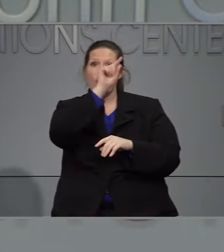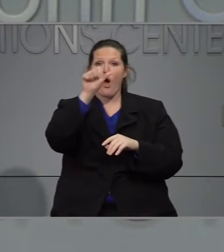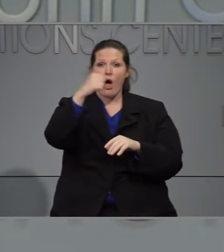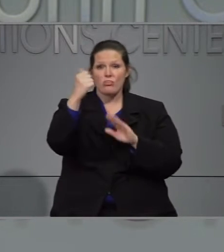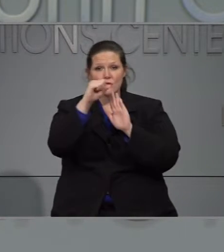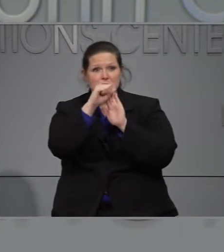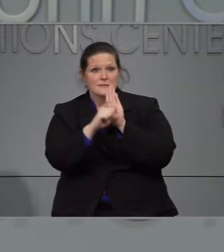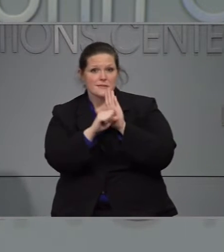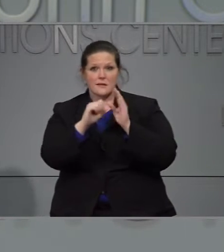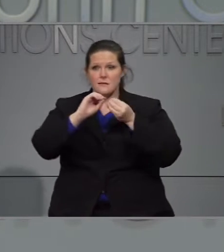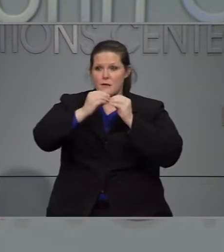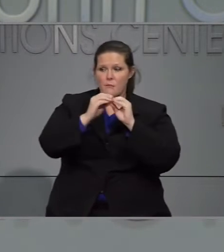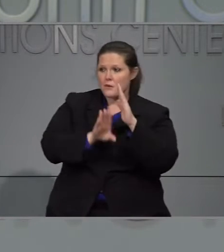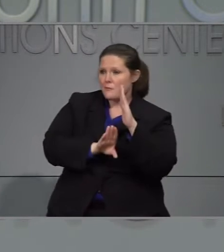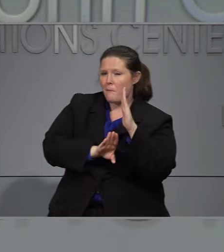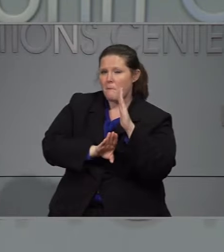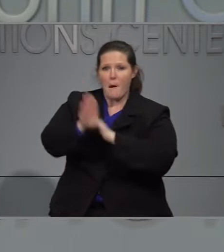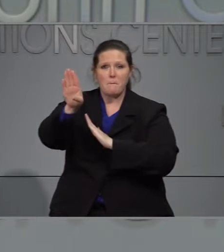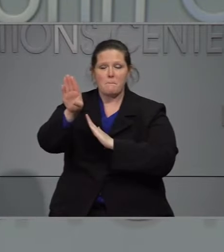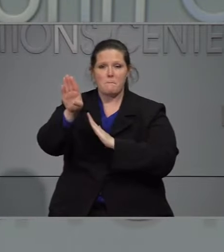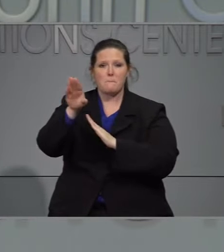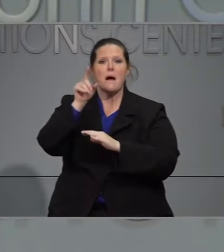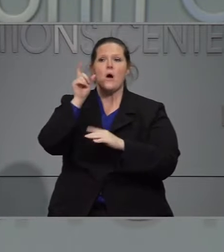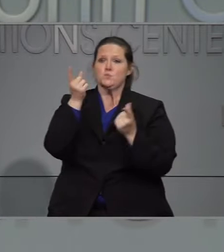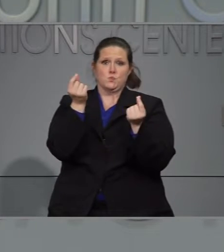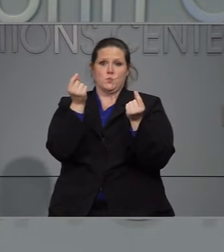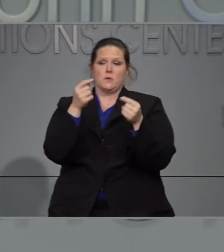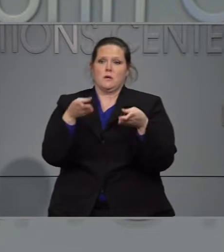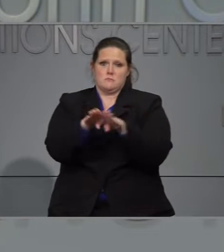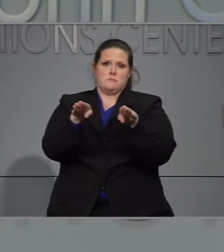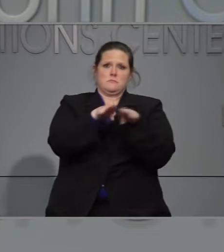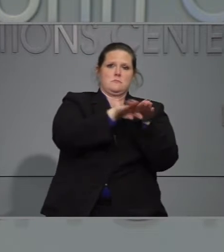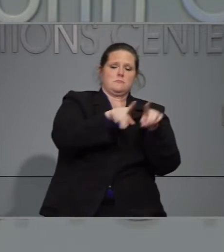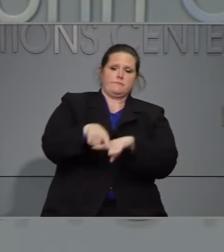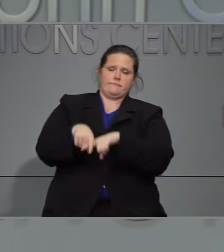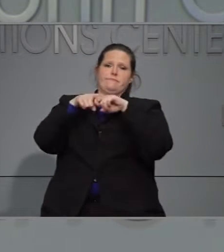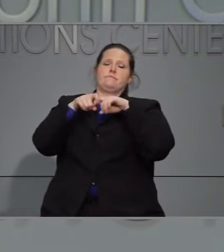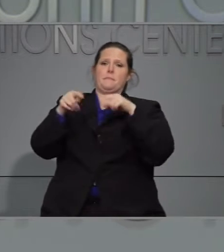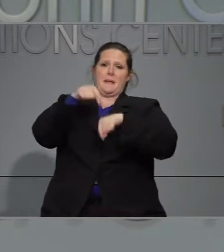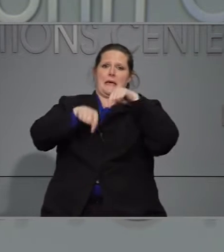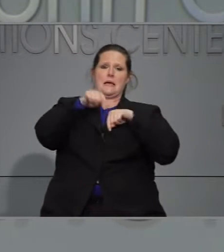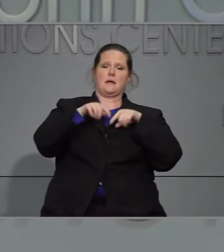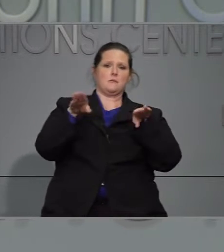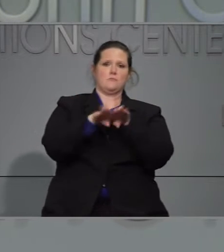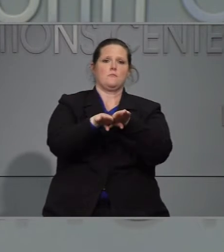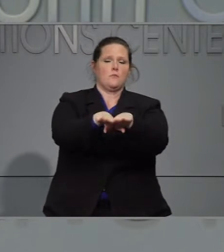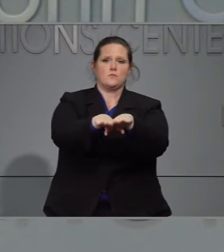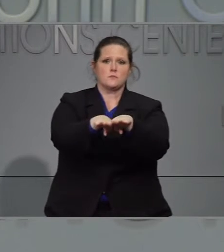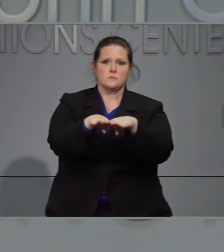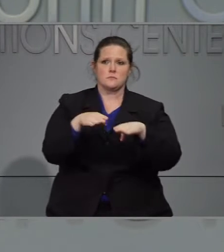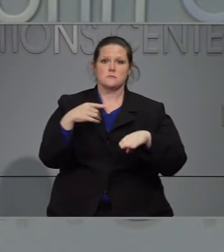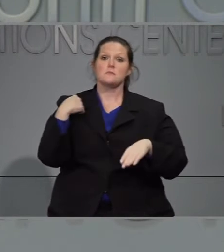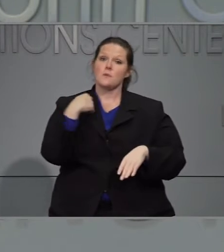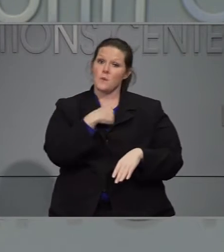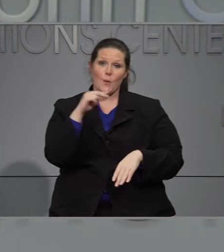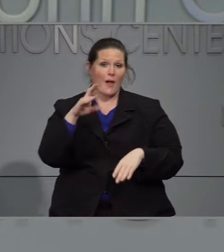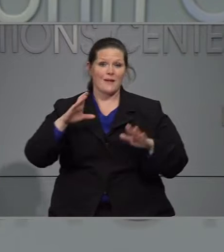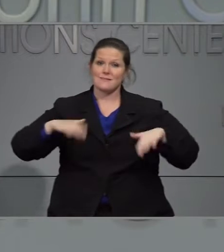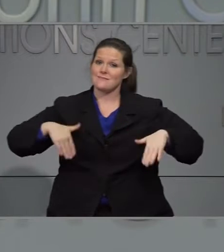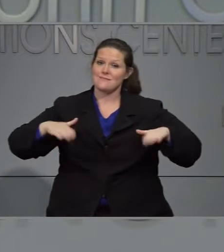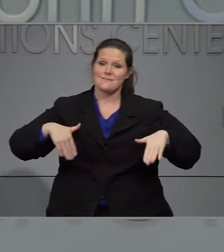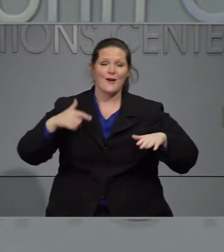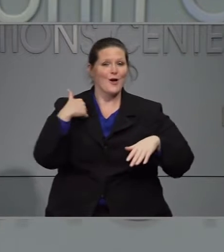número de casos que sobrecargaron los hospitales. Afortunadamente, nosotros evitamos esto, y esto fue